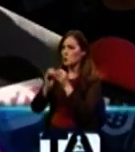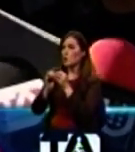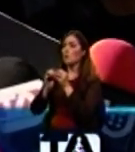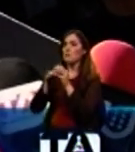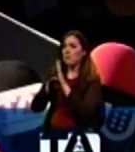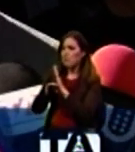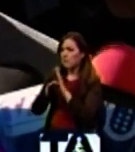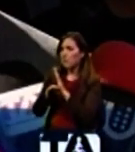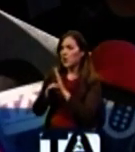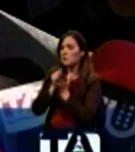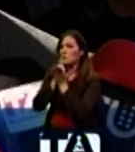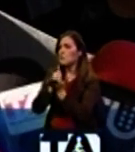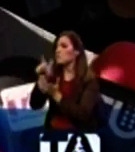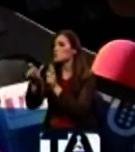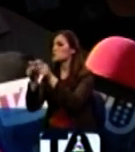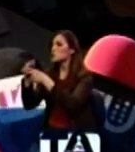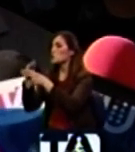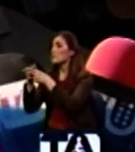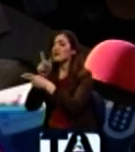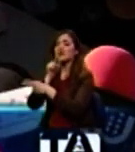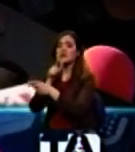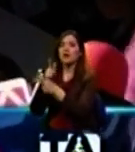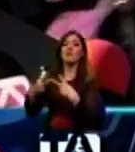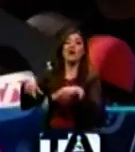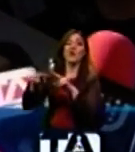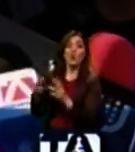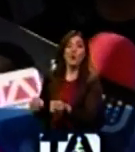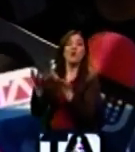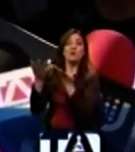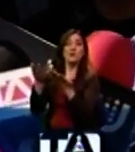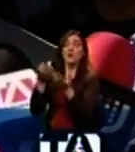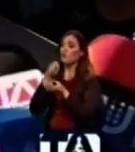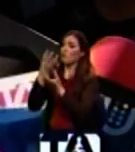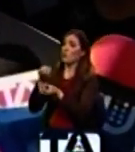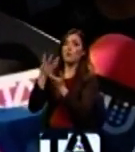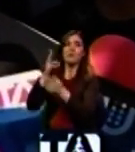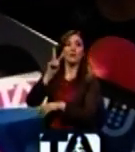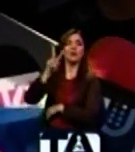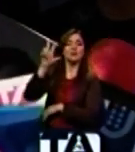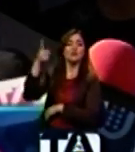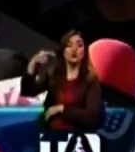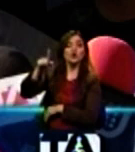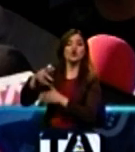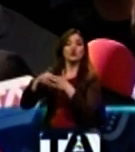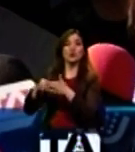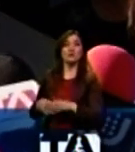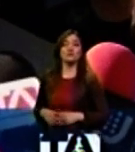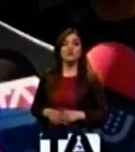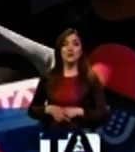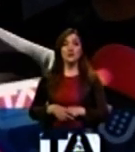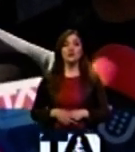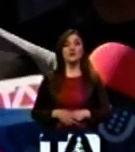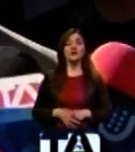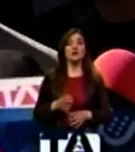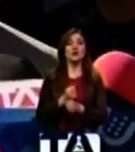cuenta, les dije los beneficiarios, les dije las cantidades, que era algo así como 23 millones de dólares. ¿Y saben